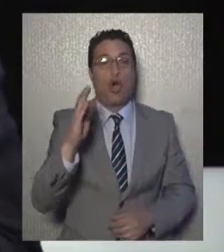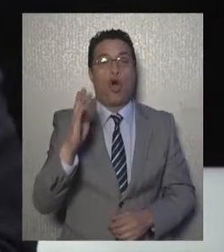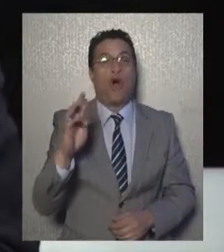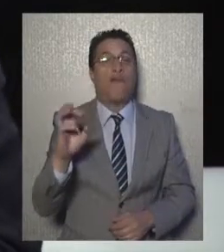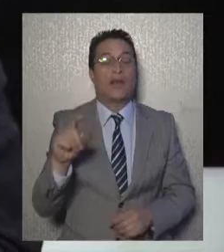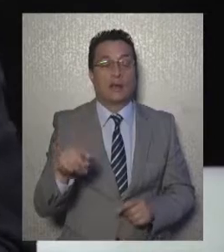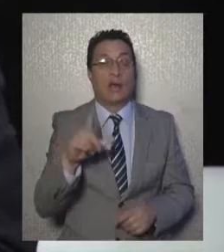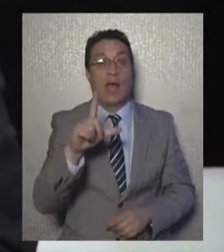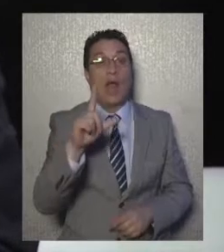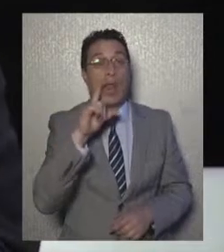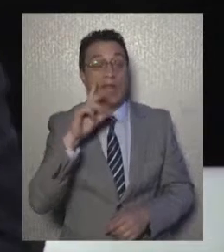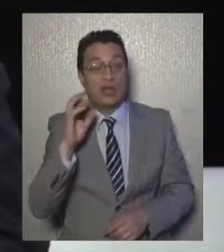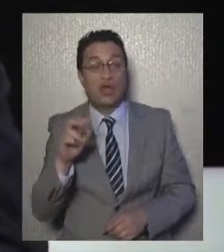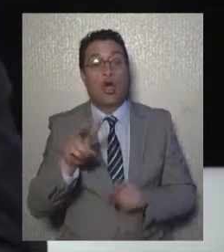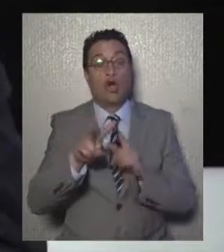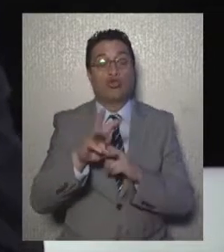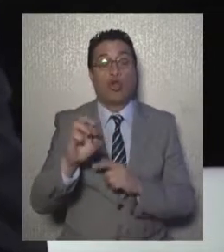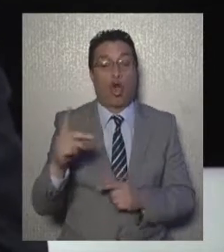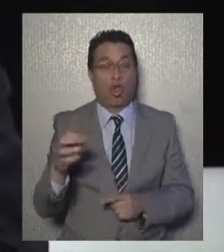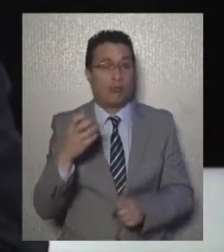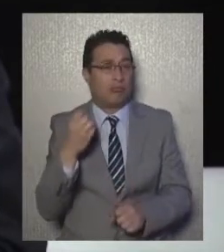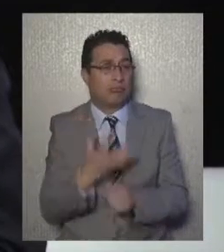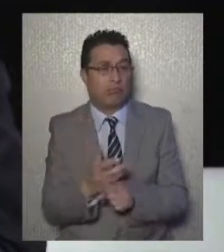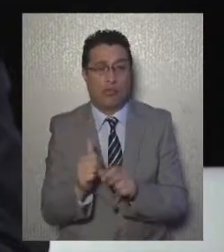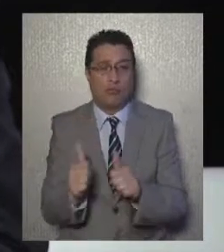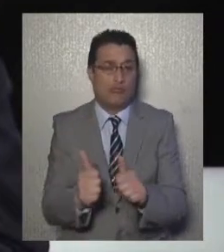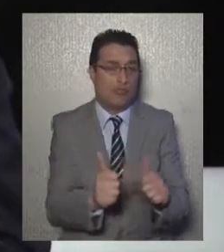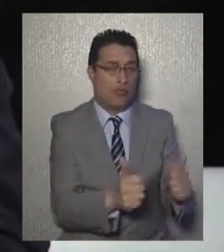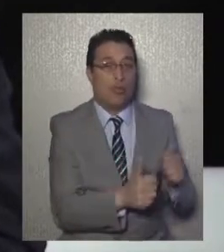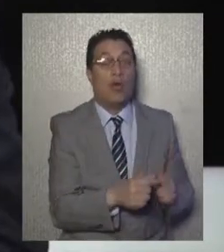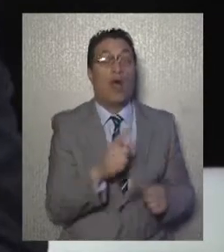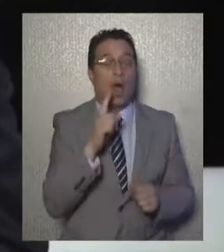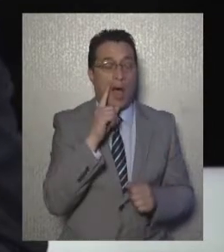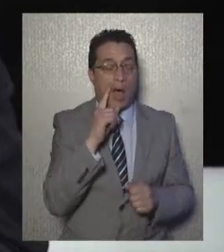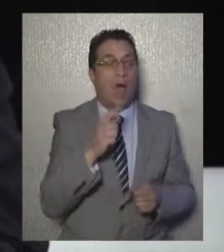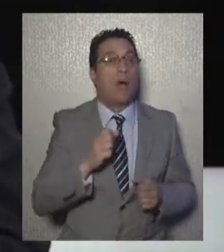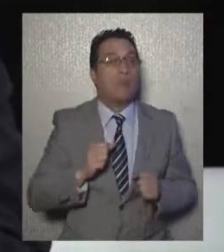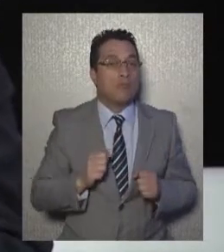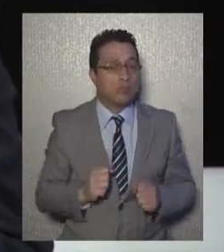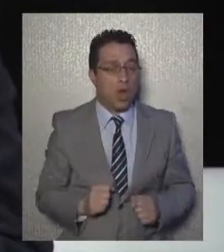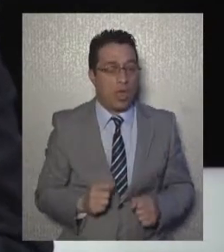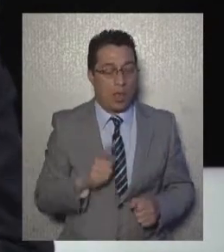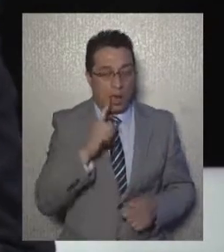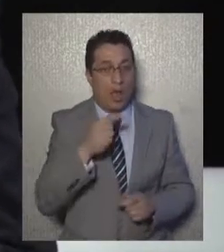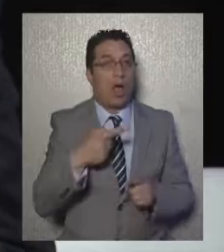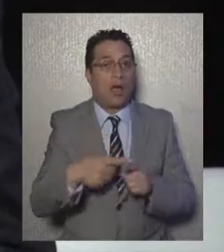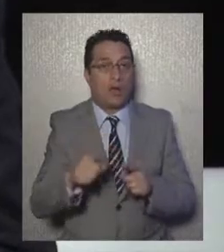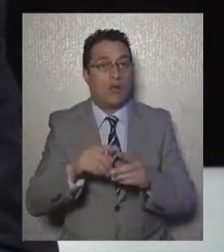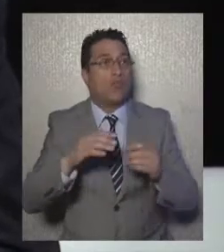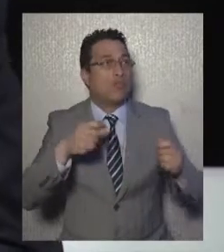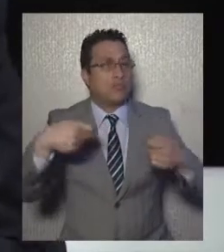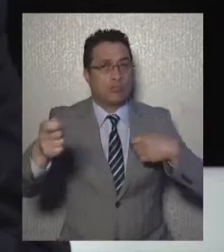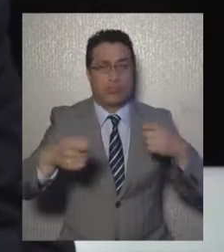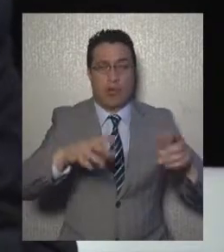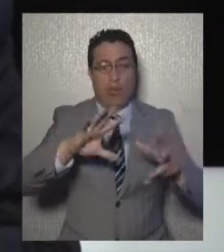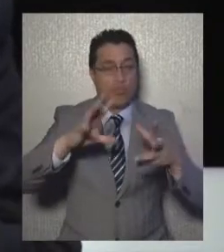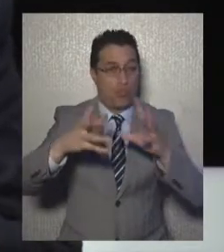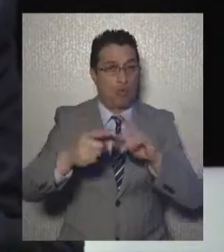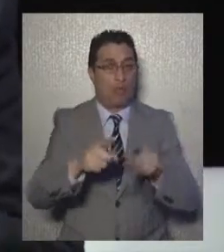de litio, de yodo, etc. Y por lo tanto, tenemos una capacidad de satisfacer demandas al mundo,